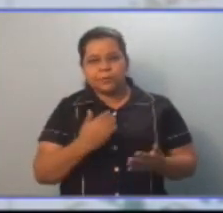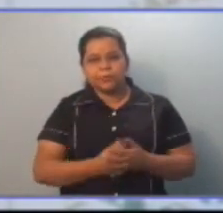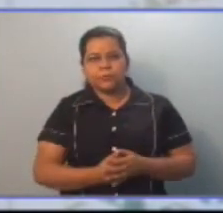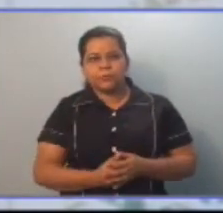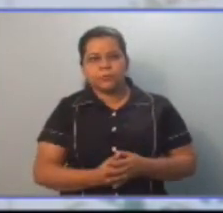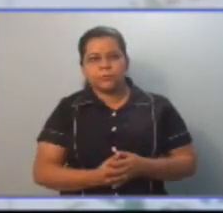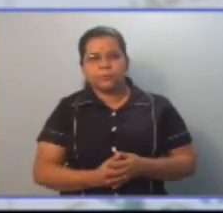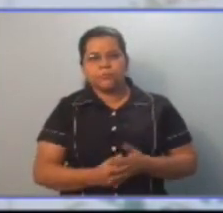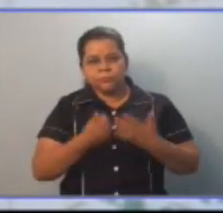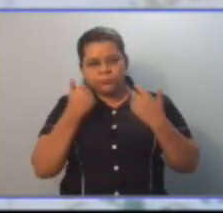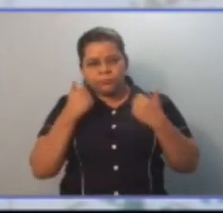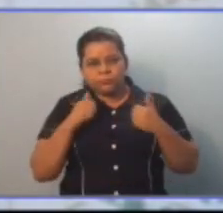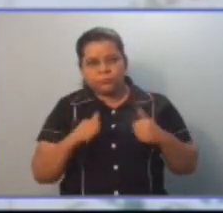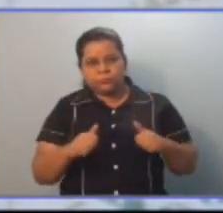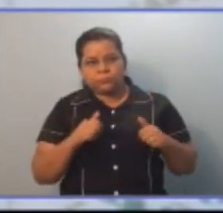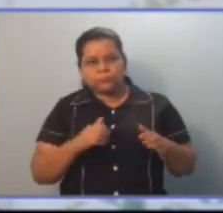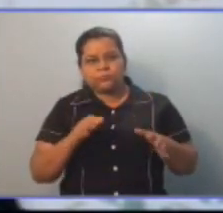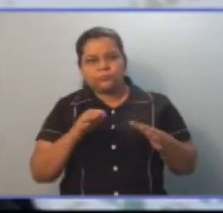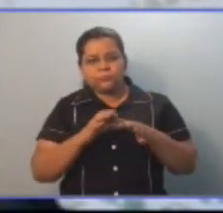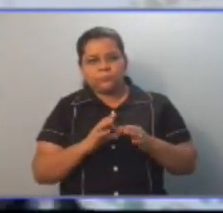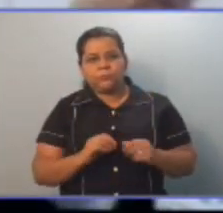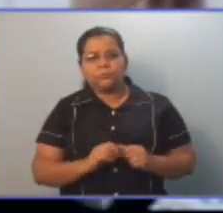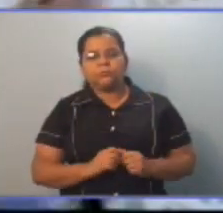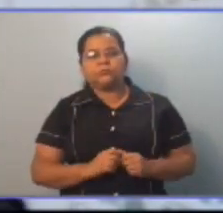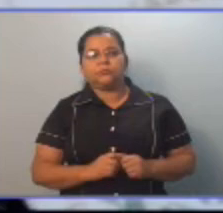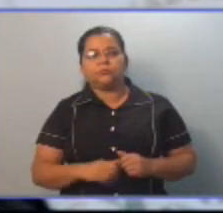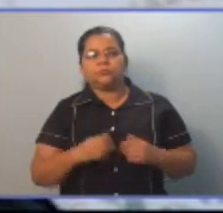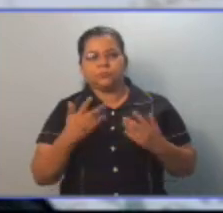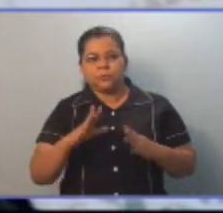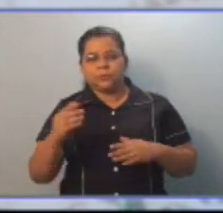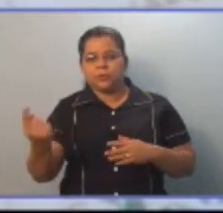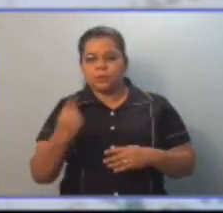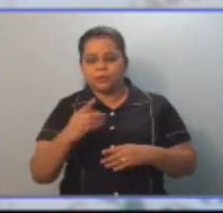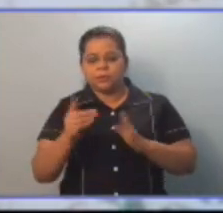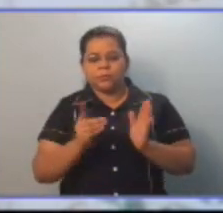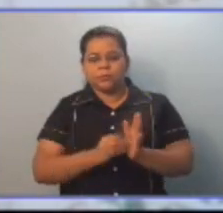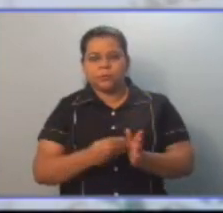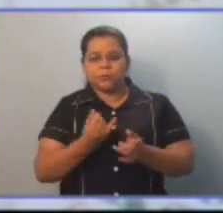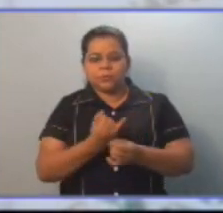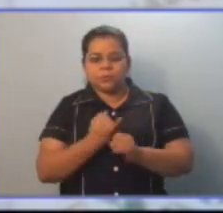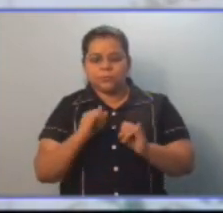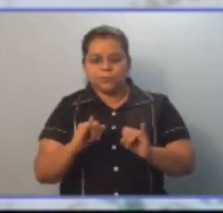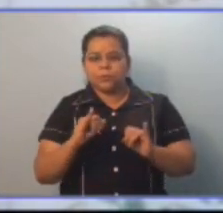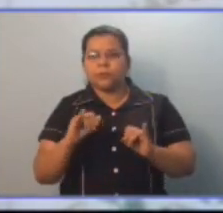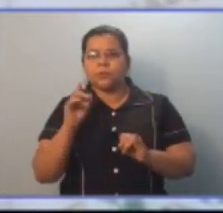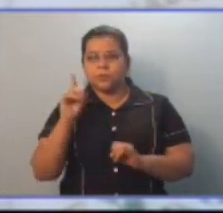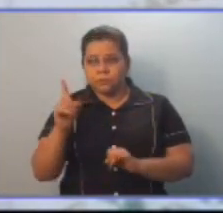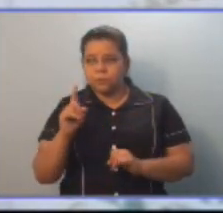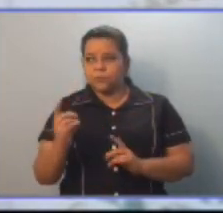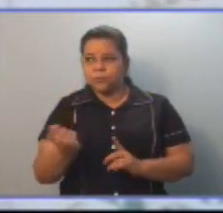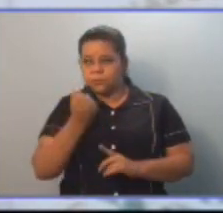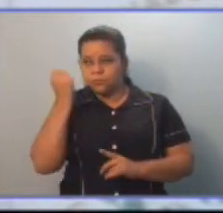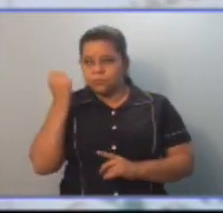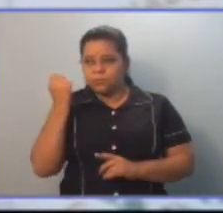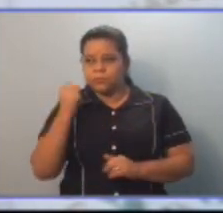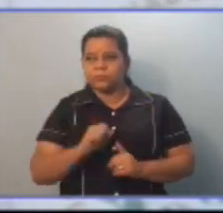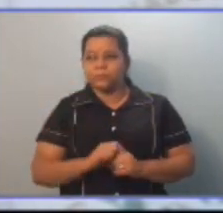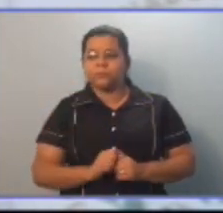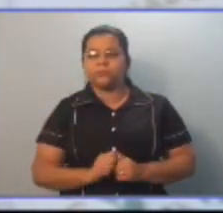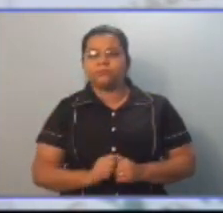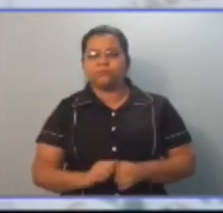que genera un choque entre los dos artículos y tenemos acá al diputado independiente que es uno de esos logros